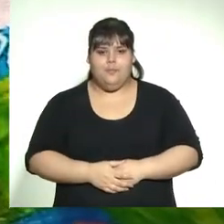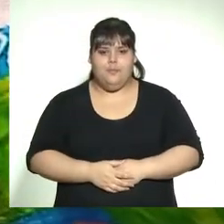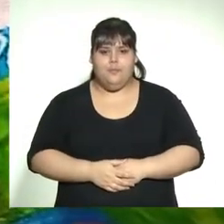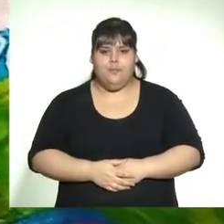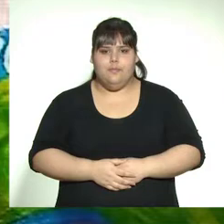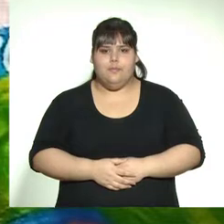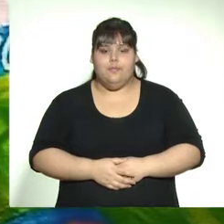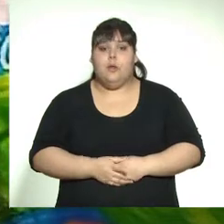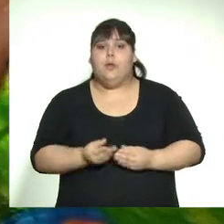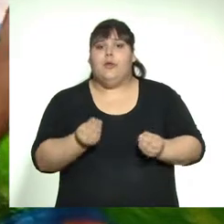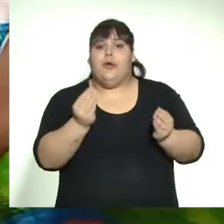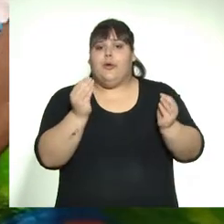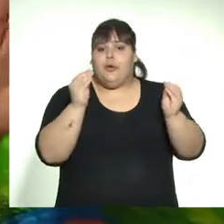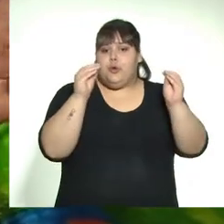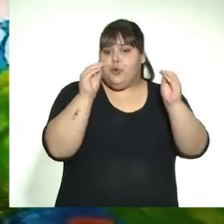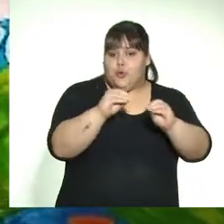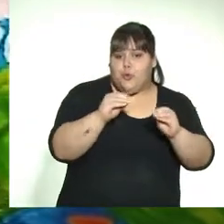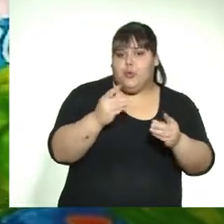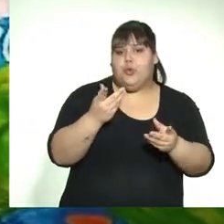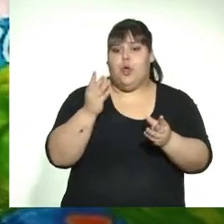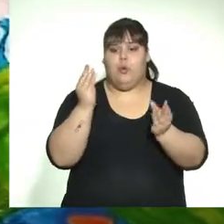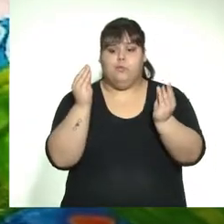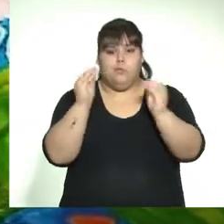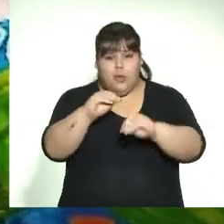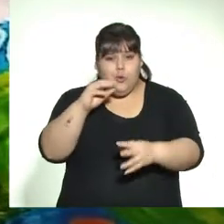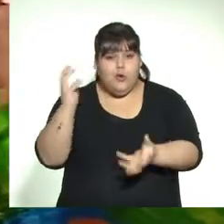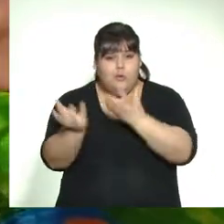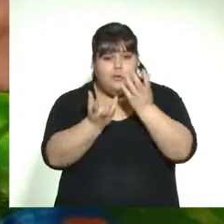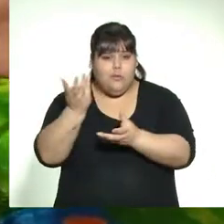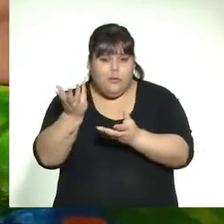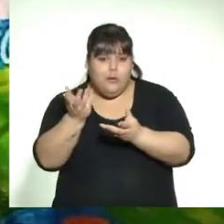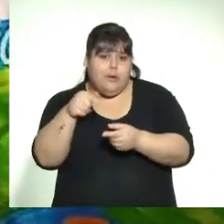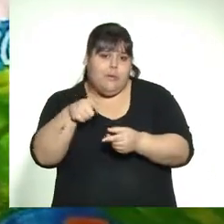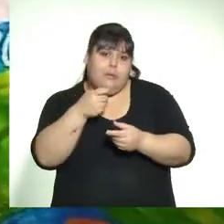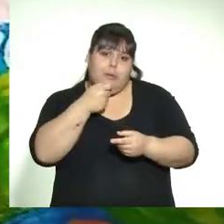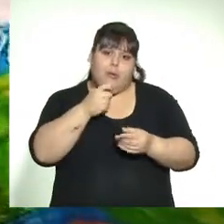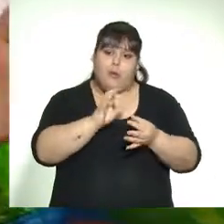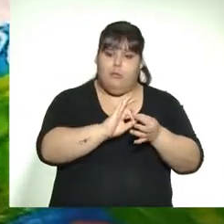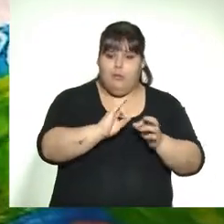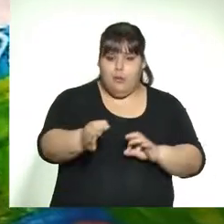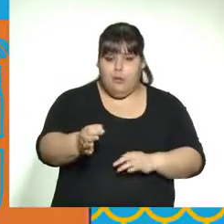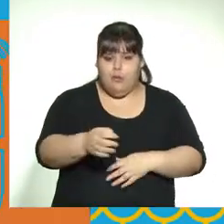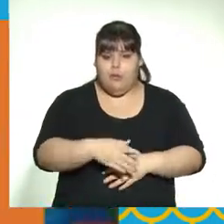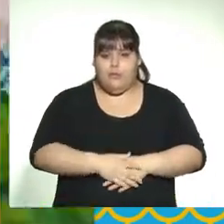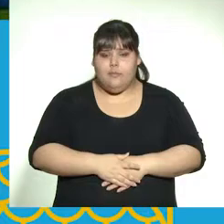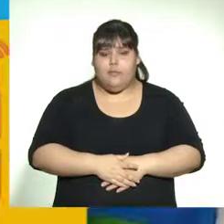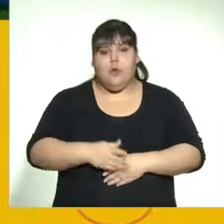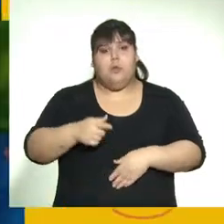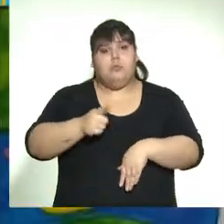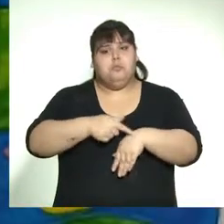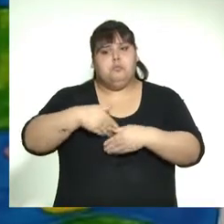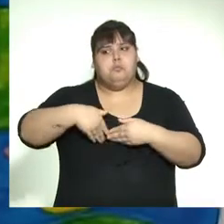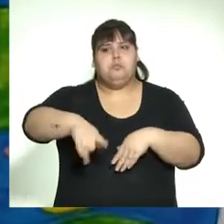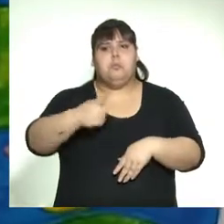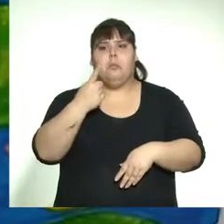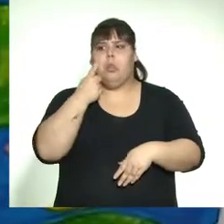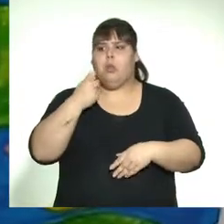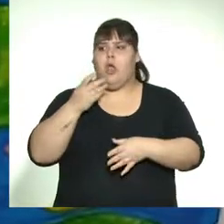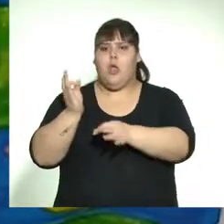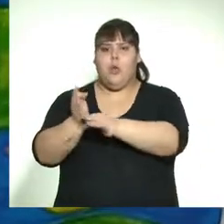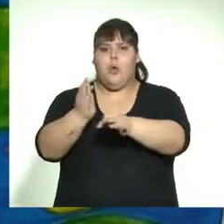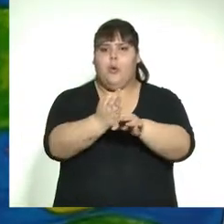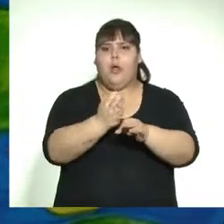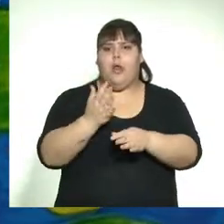por ejemplo, la contaminación por la quema de basura en los basurales cercanos. Con el tiempo vimos que había